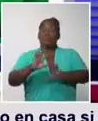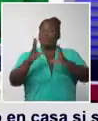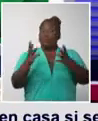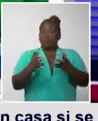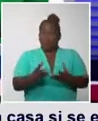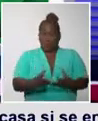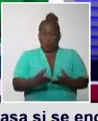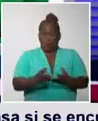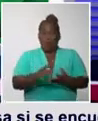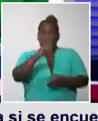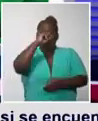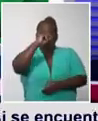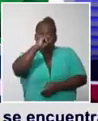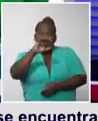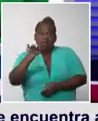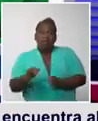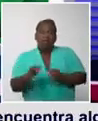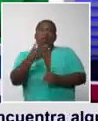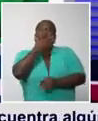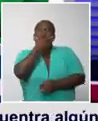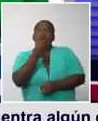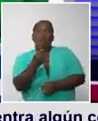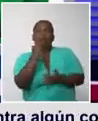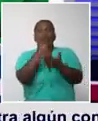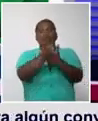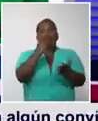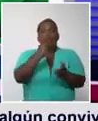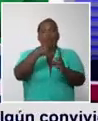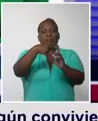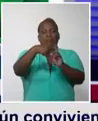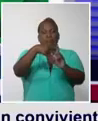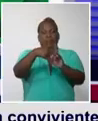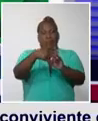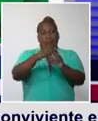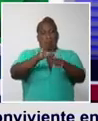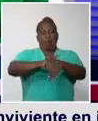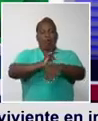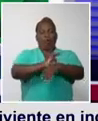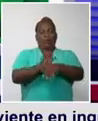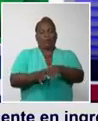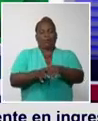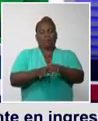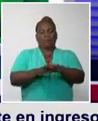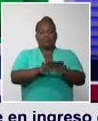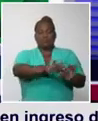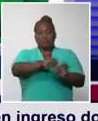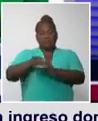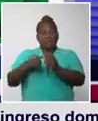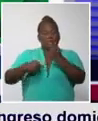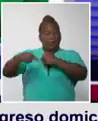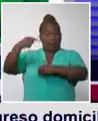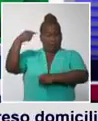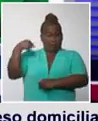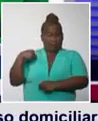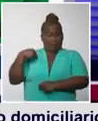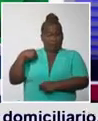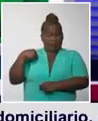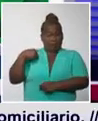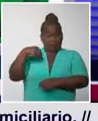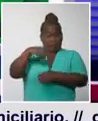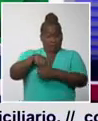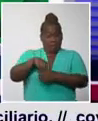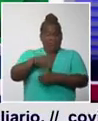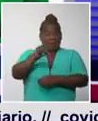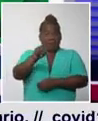edades pediátricas que han sido diagnosticados en nuestro país. Ayer, de los 135 en